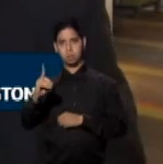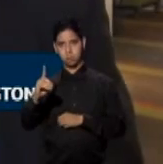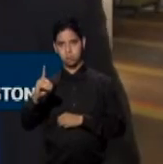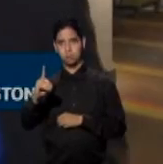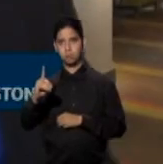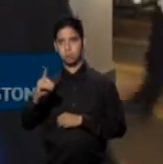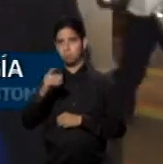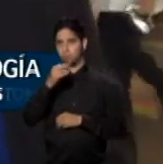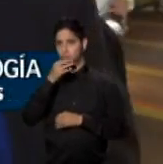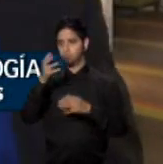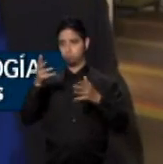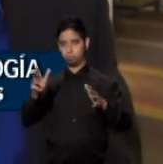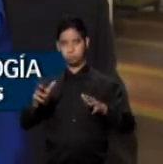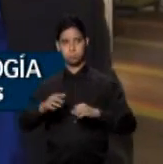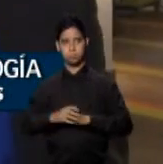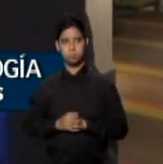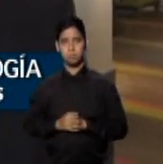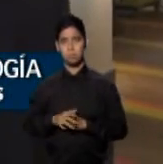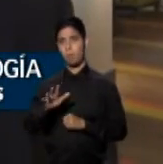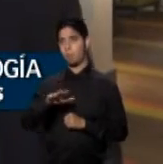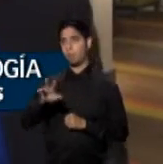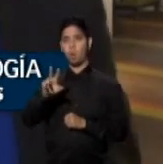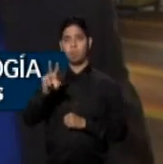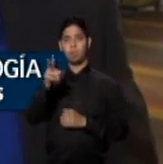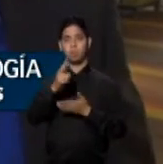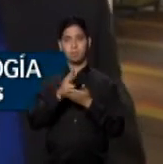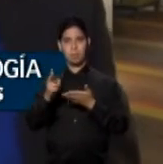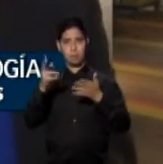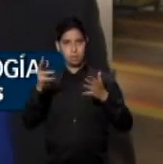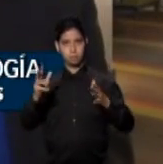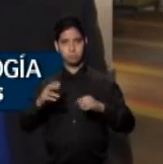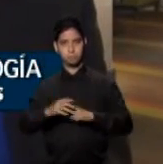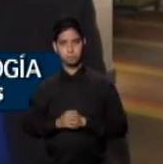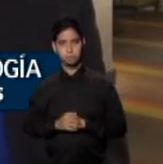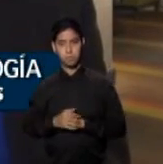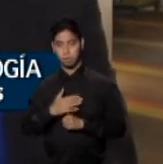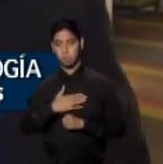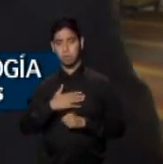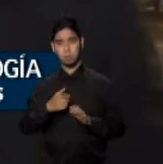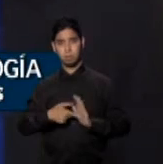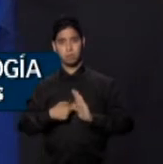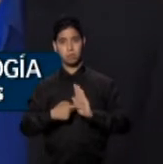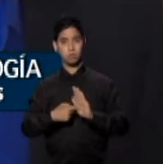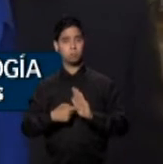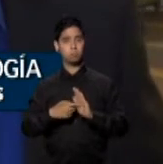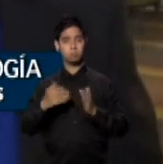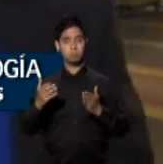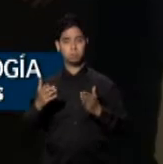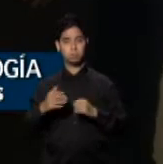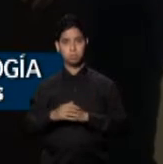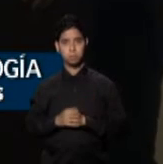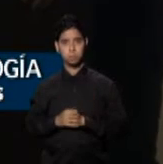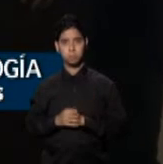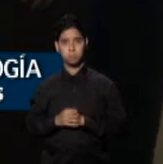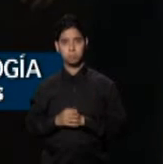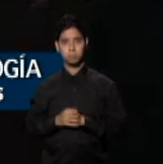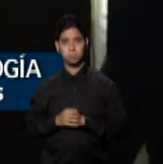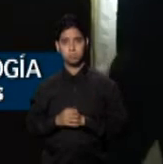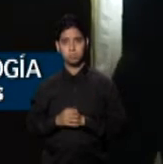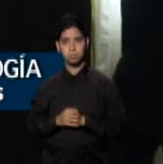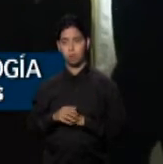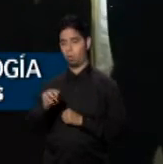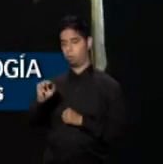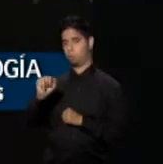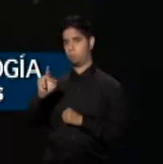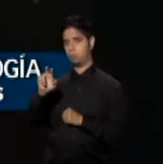Estoy básicamente a ley de 2 semanitas y mi presentación tiene que ver con la oscilación de Madden-Julian. I'm going to talk about